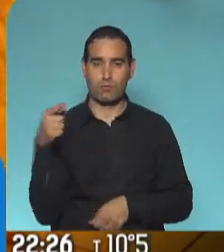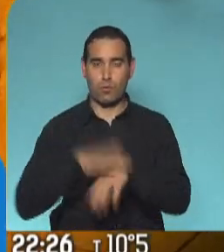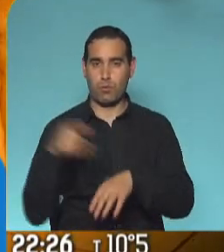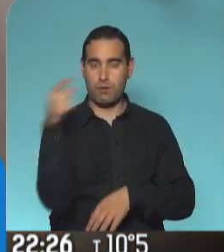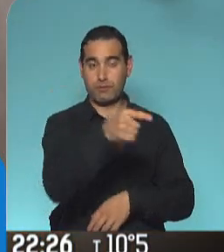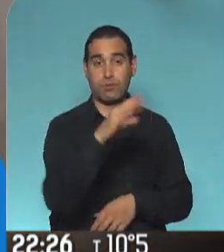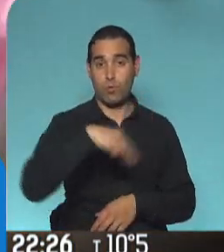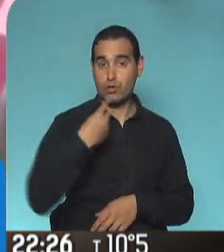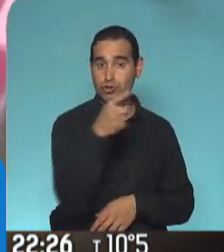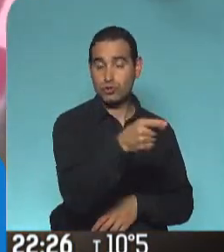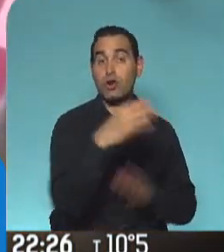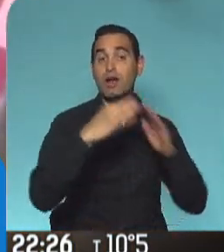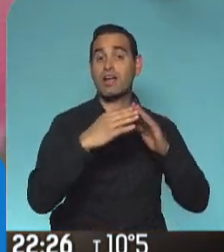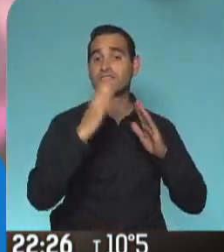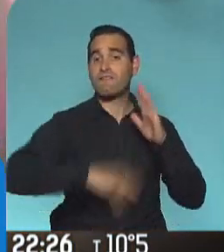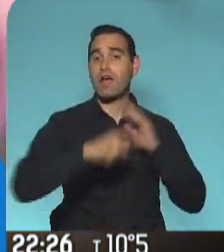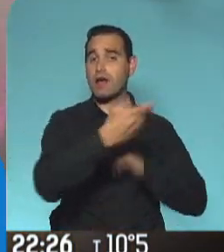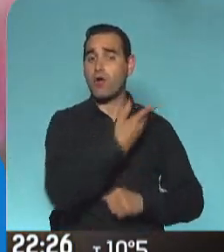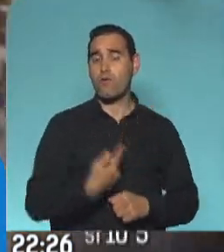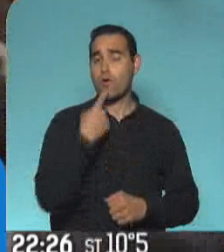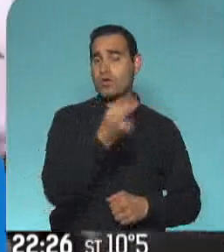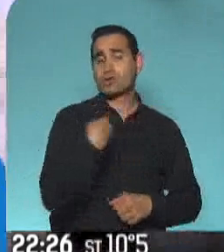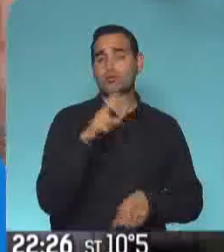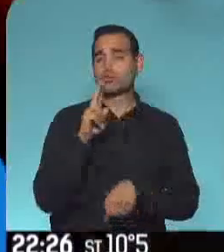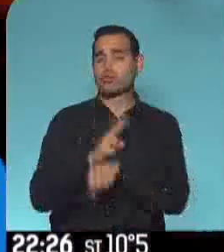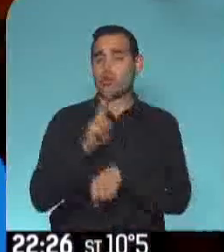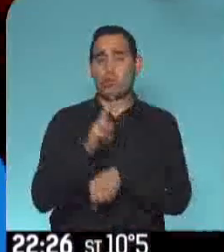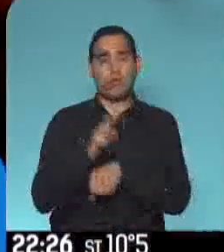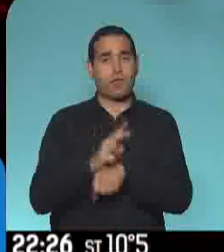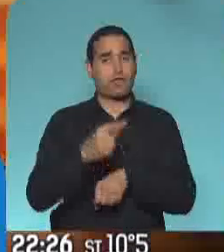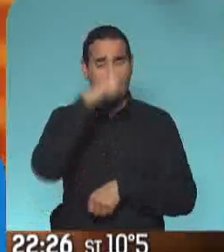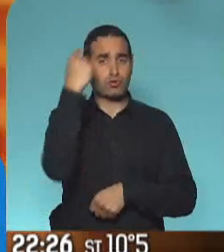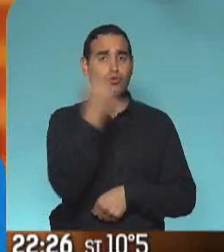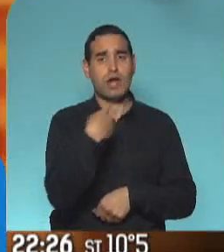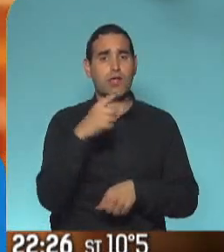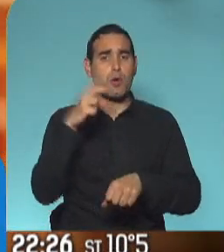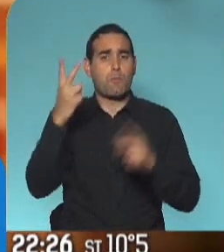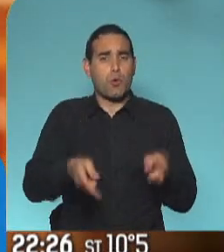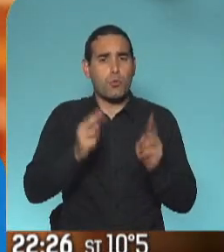Casa Blanca alega cuestiones de seguridad nacional para prohibir la venta de componentes